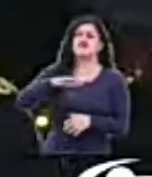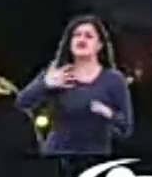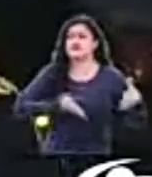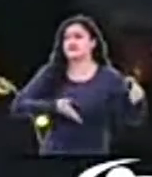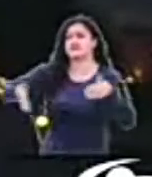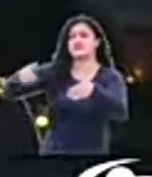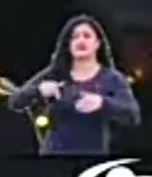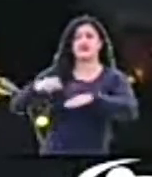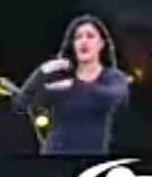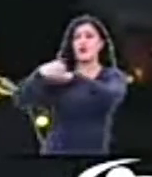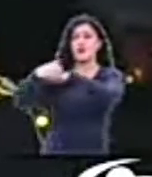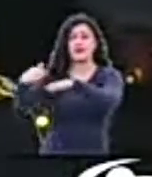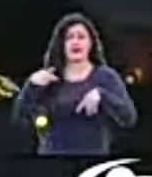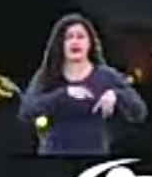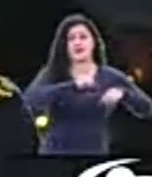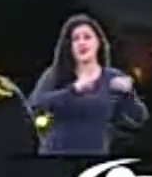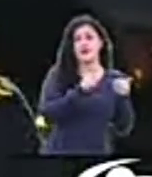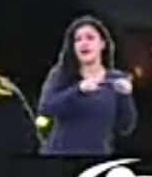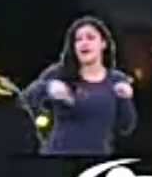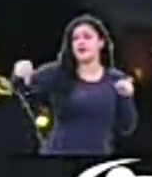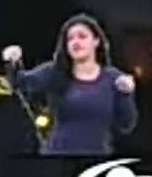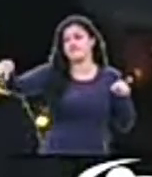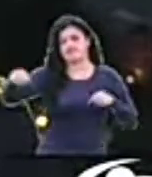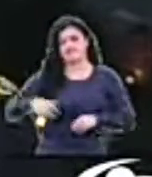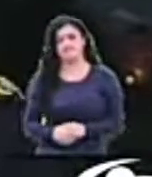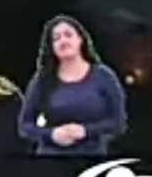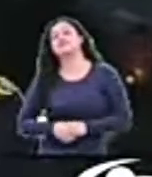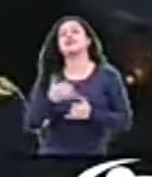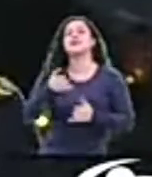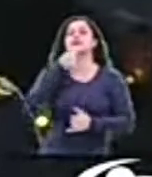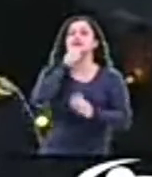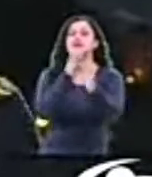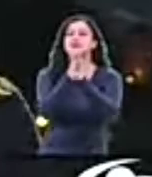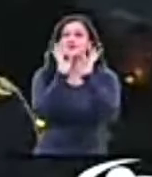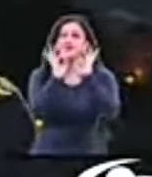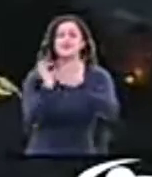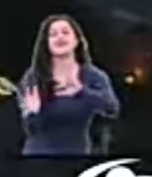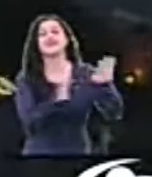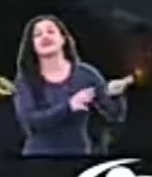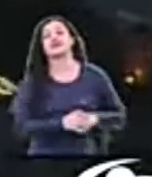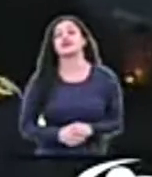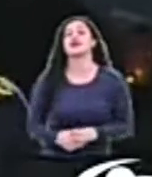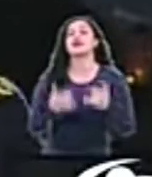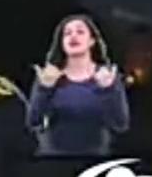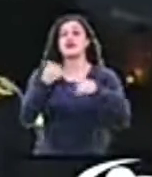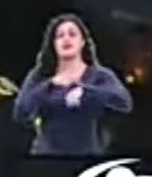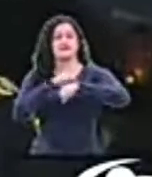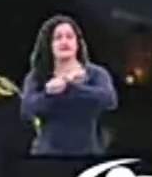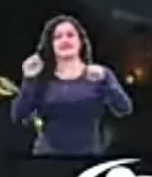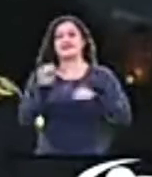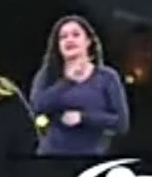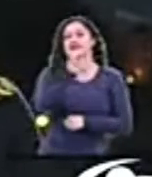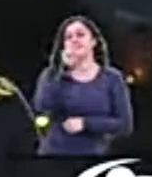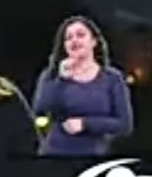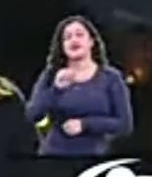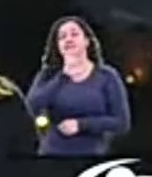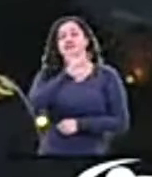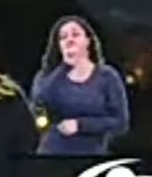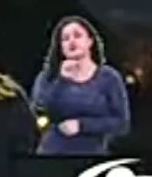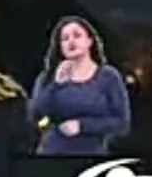una noticia que ampliamos en unos instantes carlos por supuesto cinco de la mañana 39 minutos nos vamos también con margaritas rojas a esta hora que nos tiene